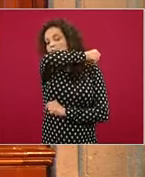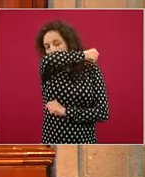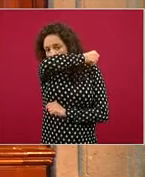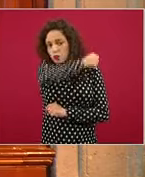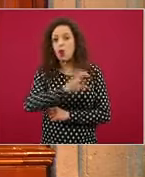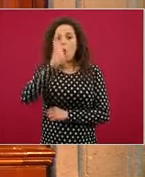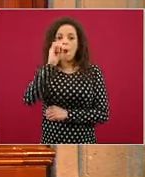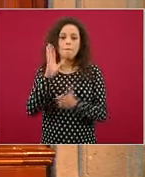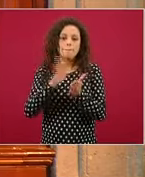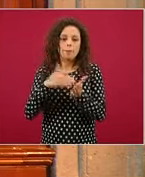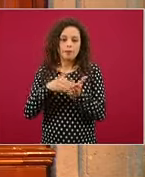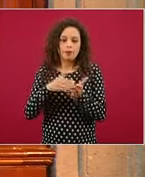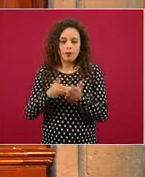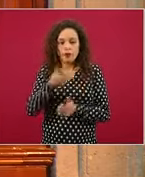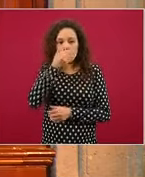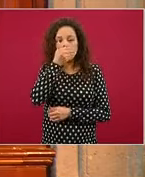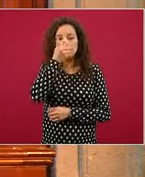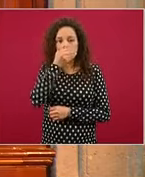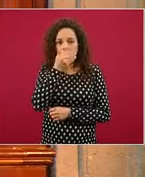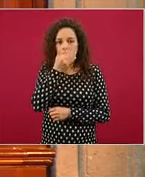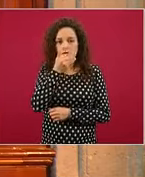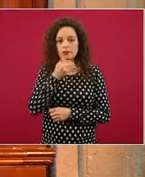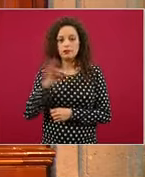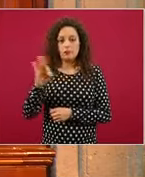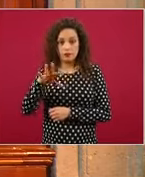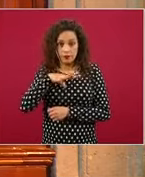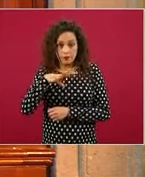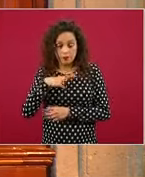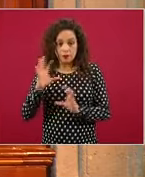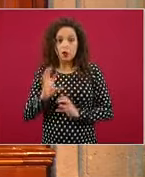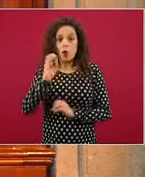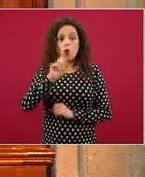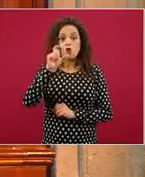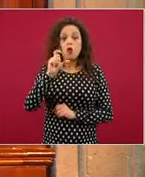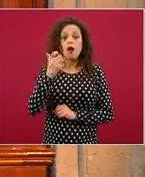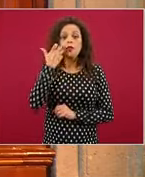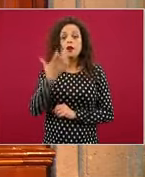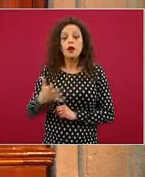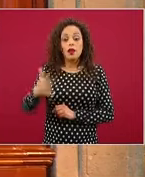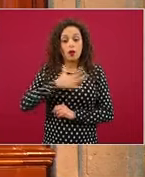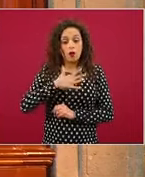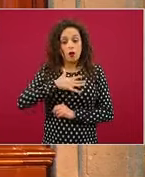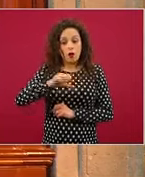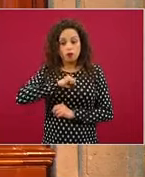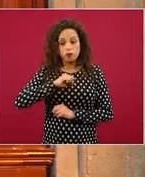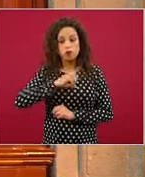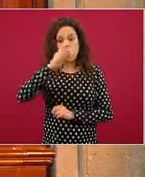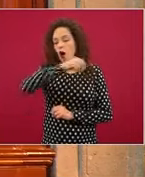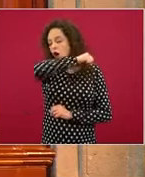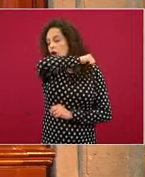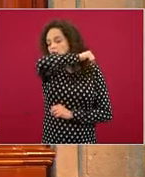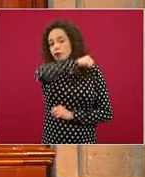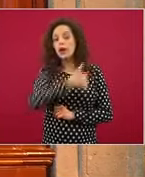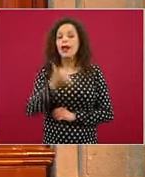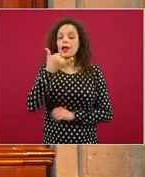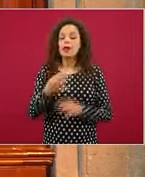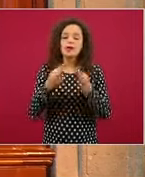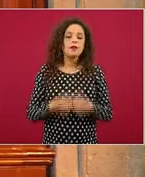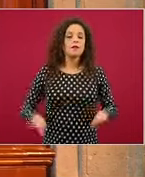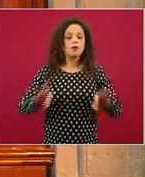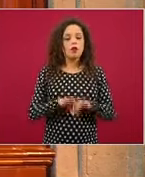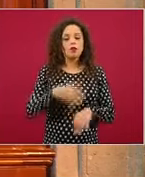pañuelo, preferentemente desechable, si lo tenemos a la mano, y si vamos a toser y estornudar, la sana distancia, muy importante,